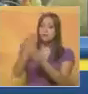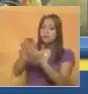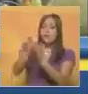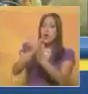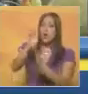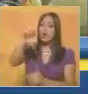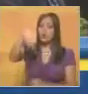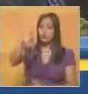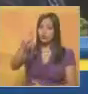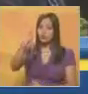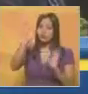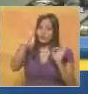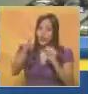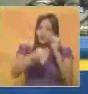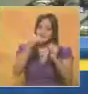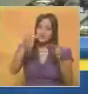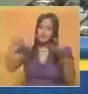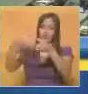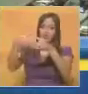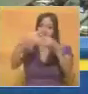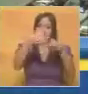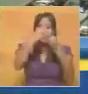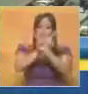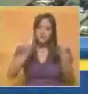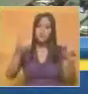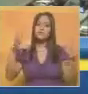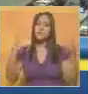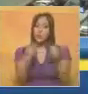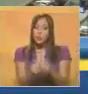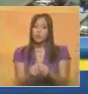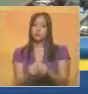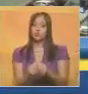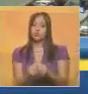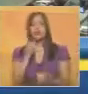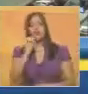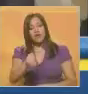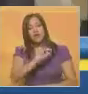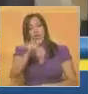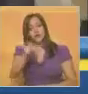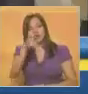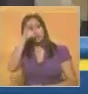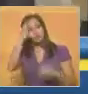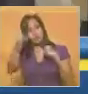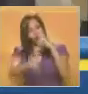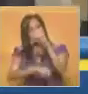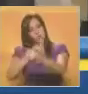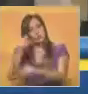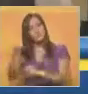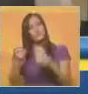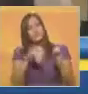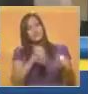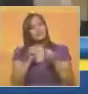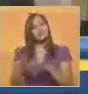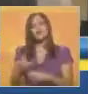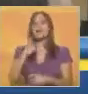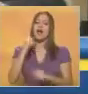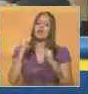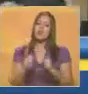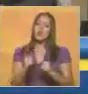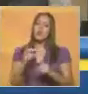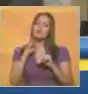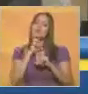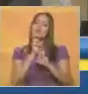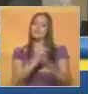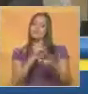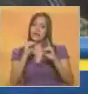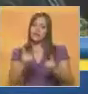Naciones Unidas formar una fuerza de paz conjunta y retirar a sus Embajadores de Siria para endurecer las sanciones económicas